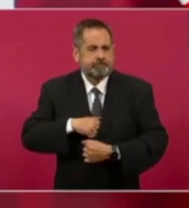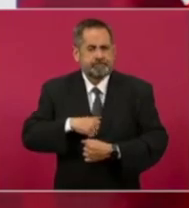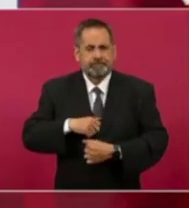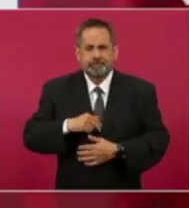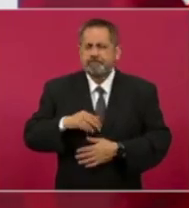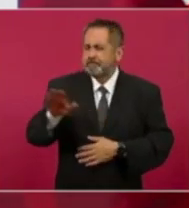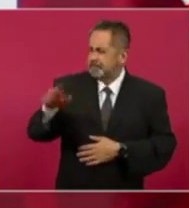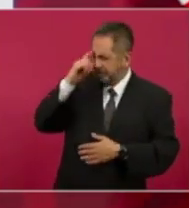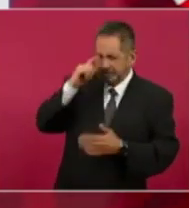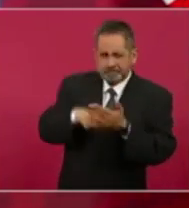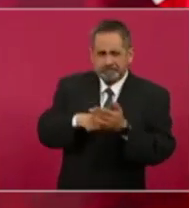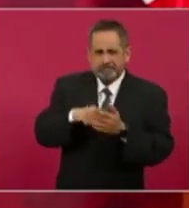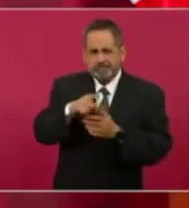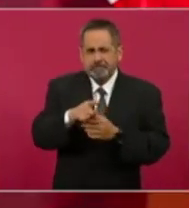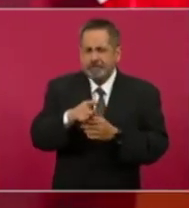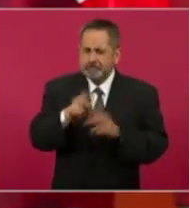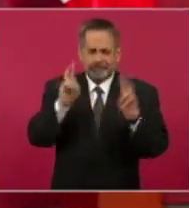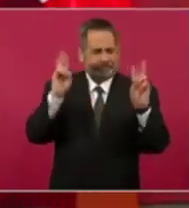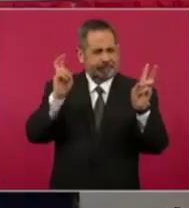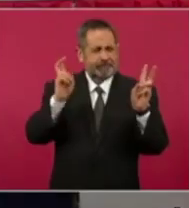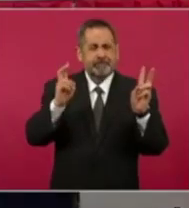Creo que es la utilidad